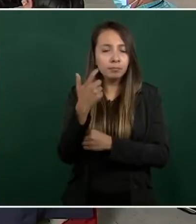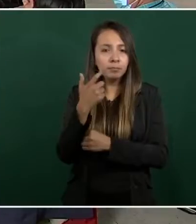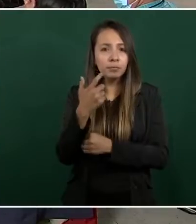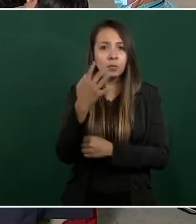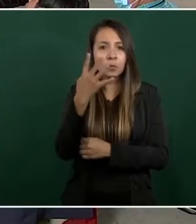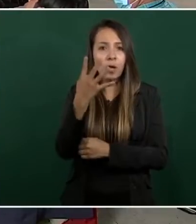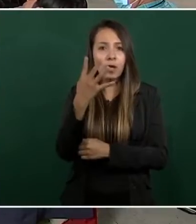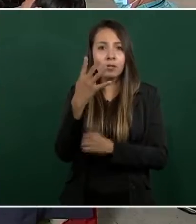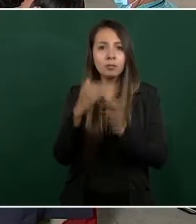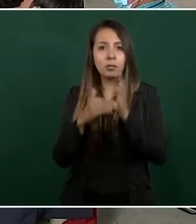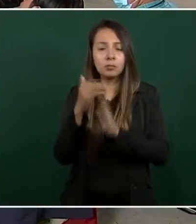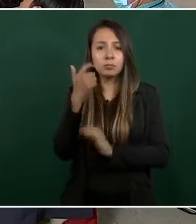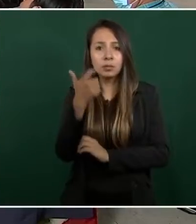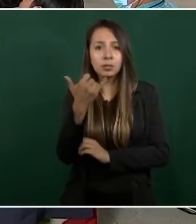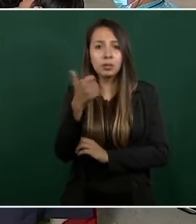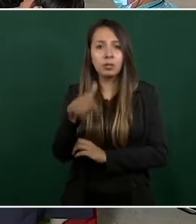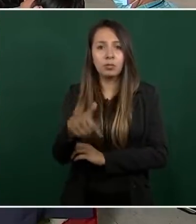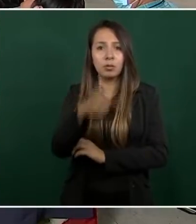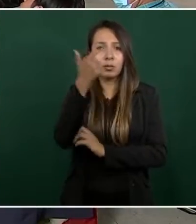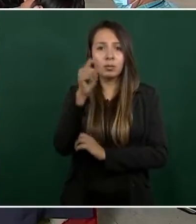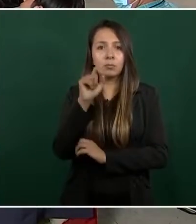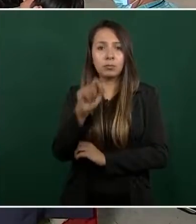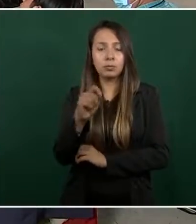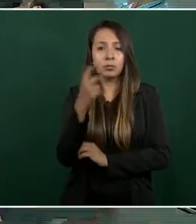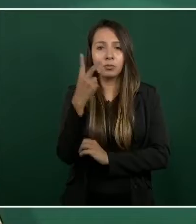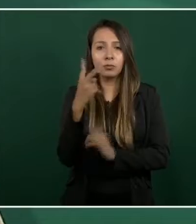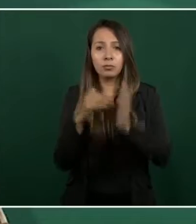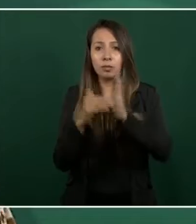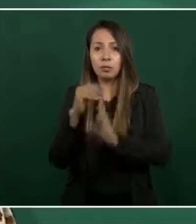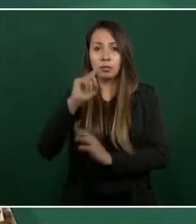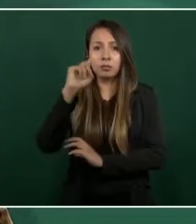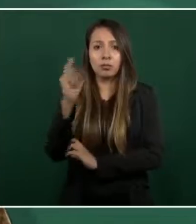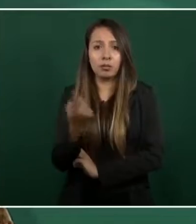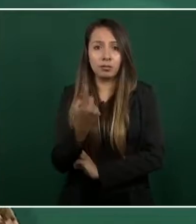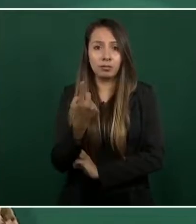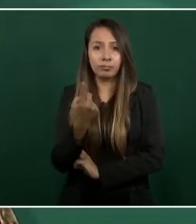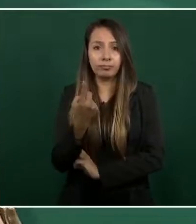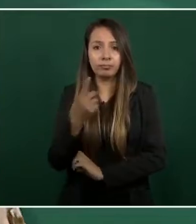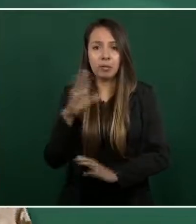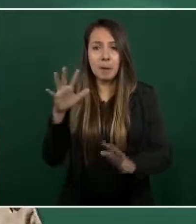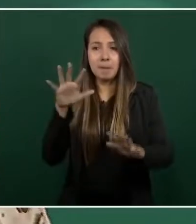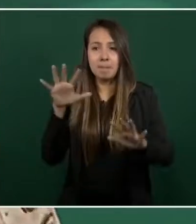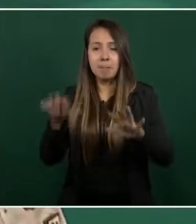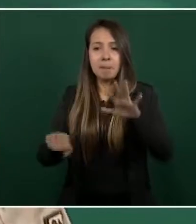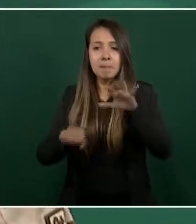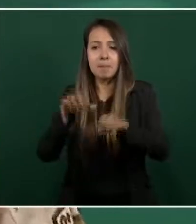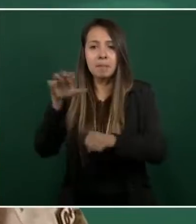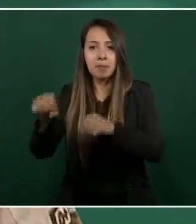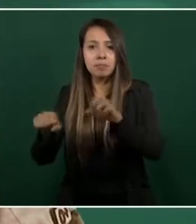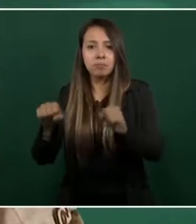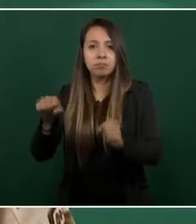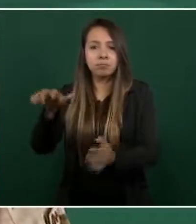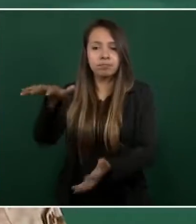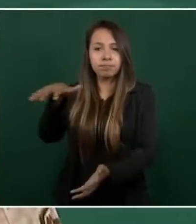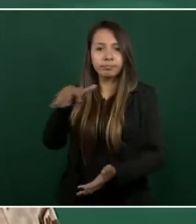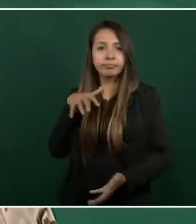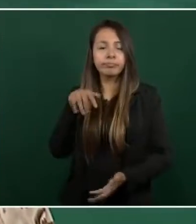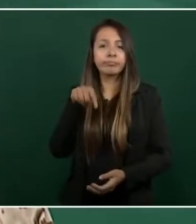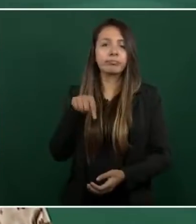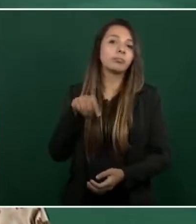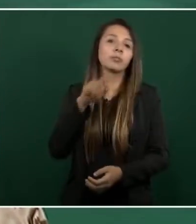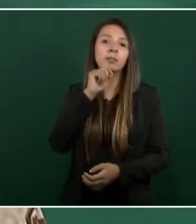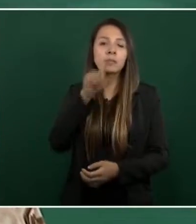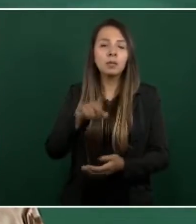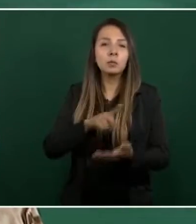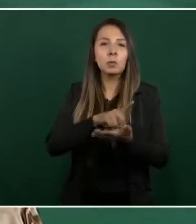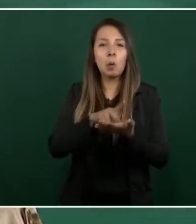12.2 millones de dólares. Aquí la afectación con este recurso asegurado, como todas las drogas